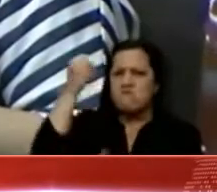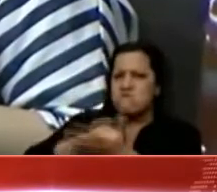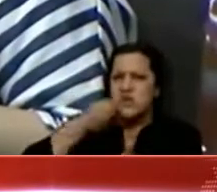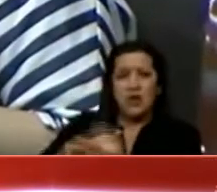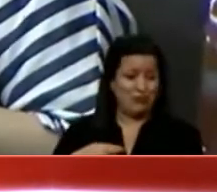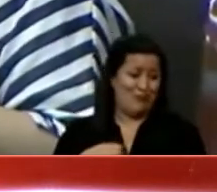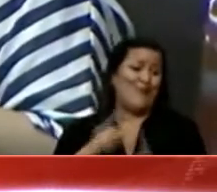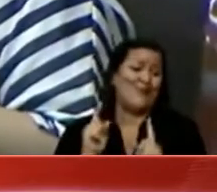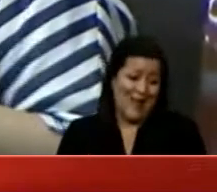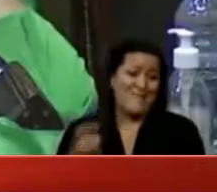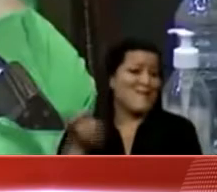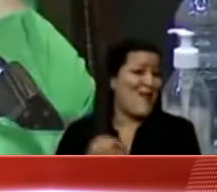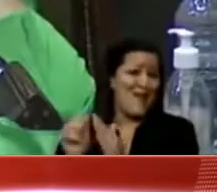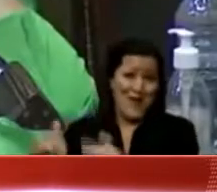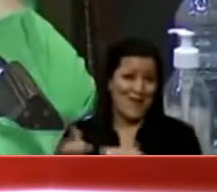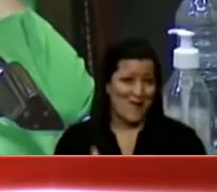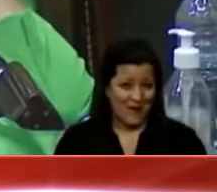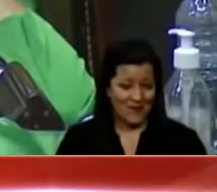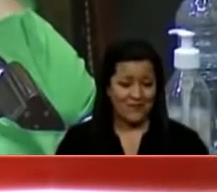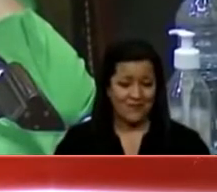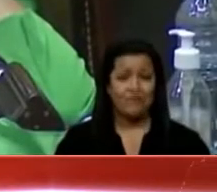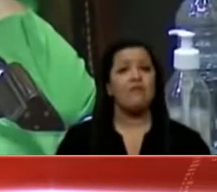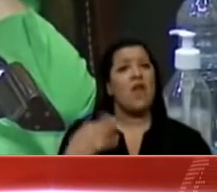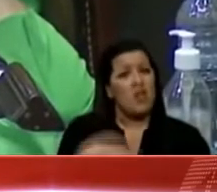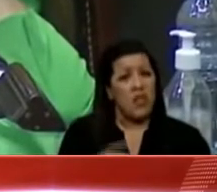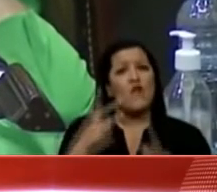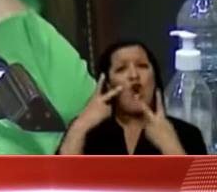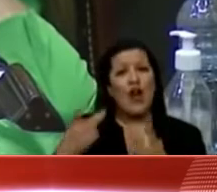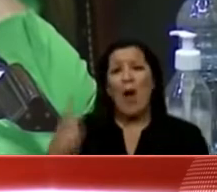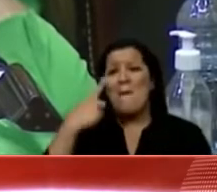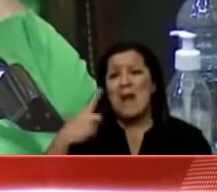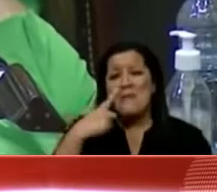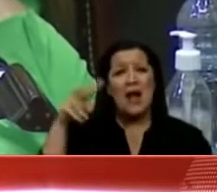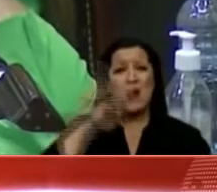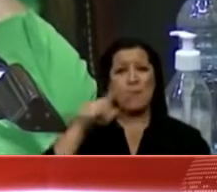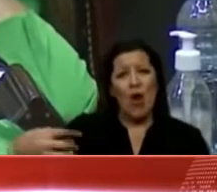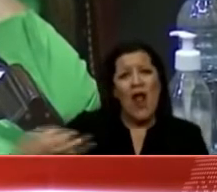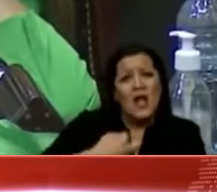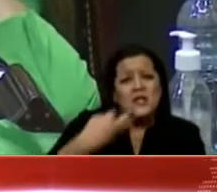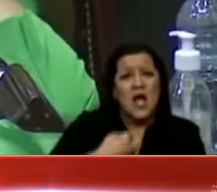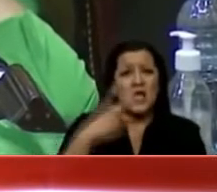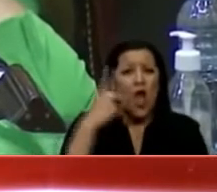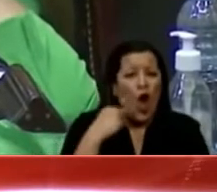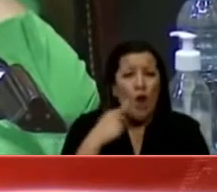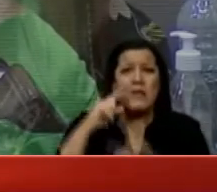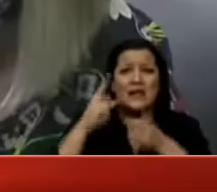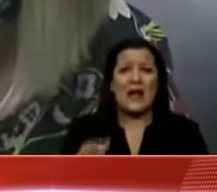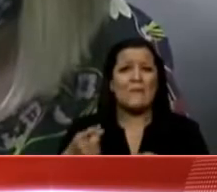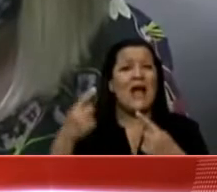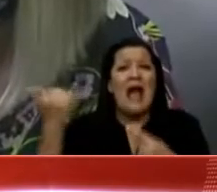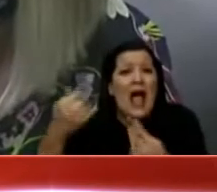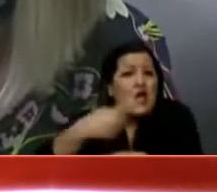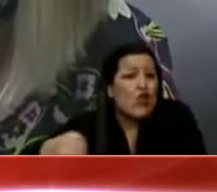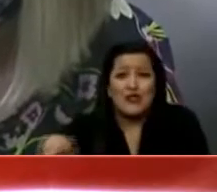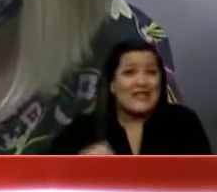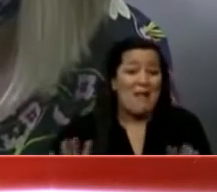tengan por 8 jubilaciones mínimas recién empieza a pagarlo, ¿bien? Eso implicaría que prácticamente paguen impuestos a las ganancias